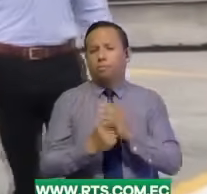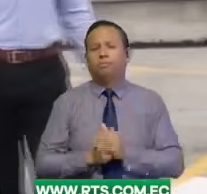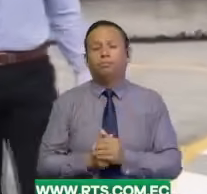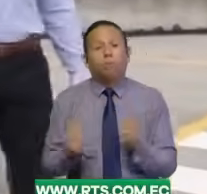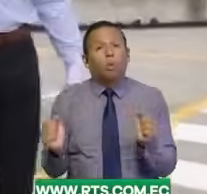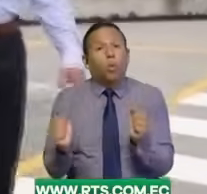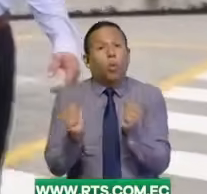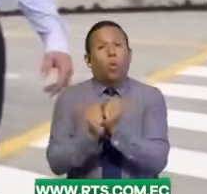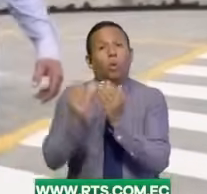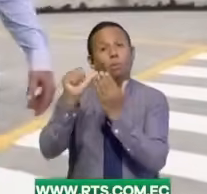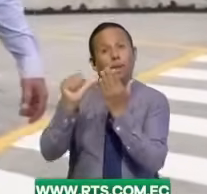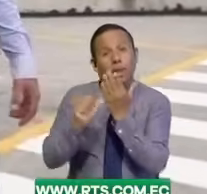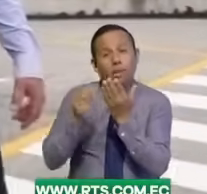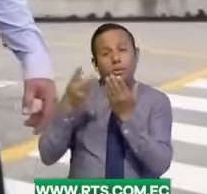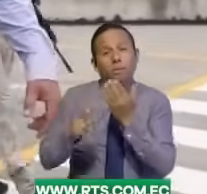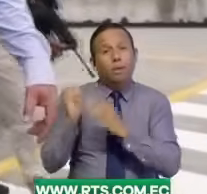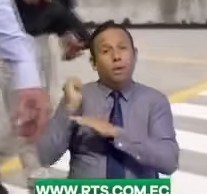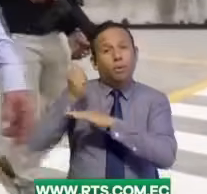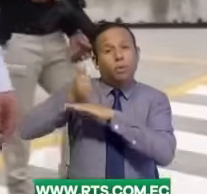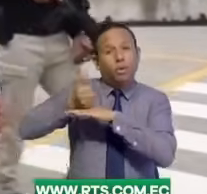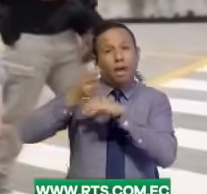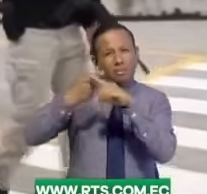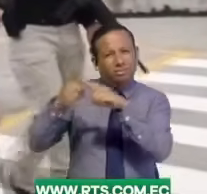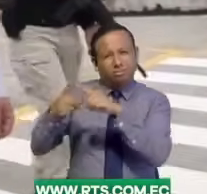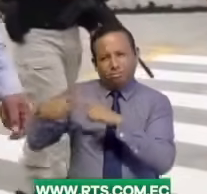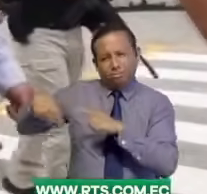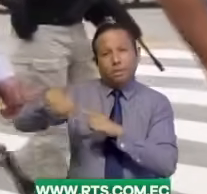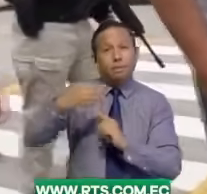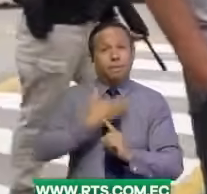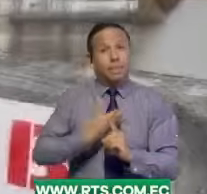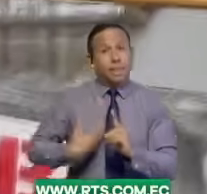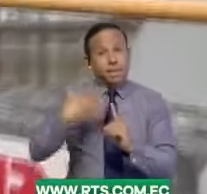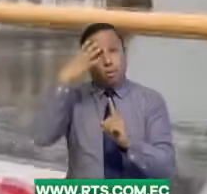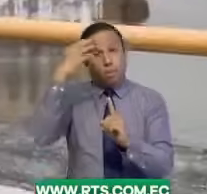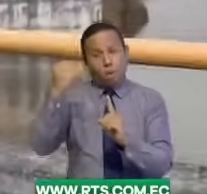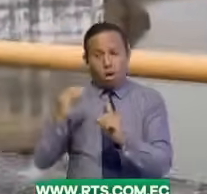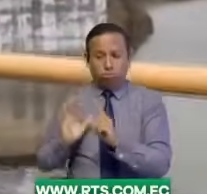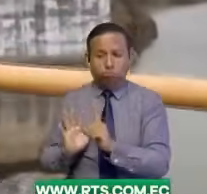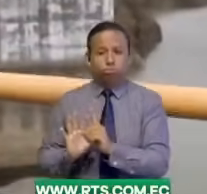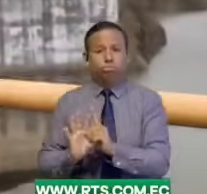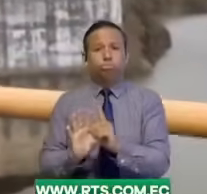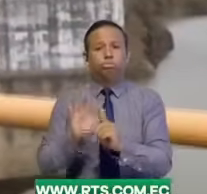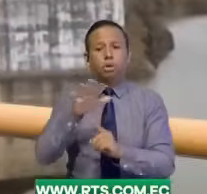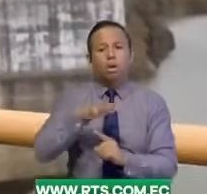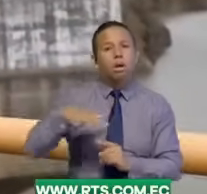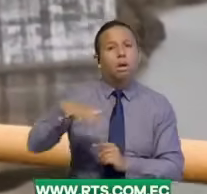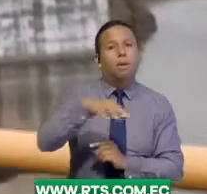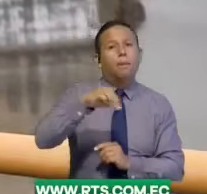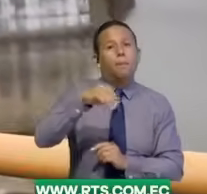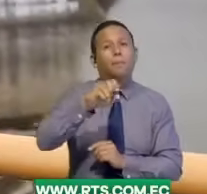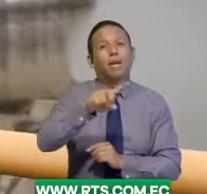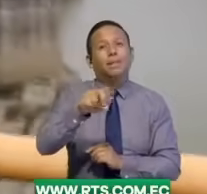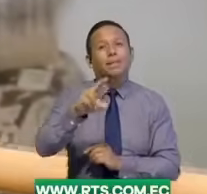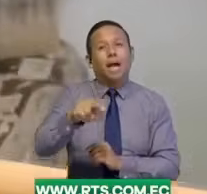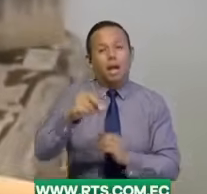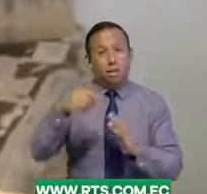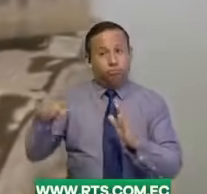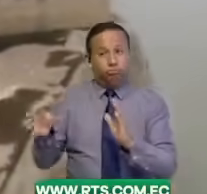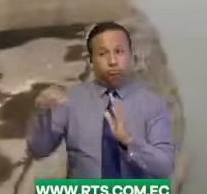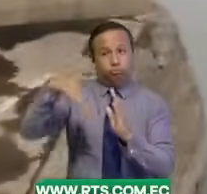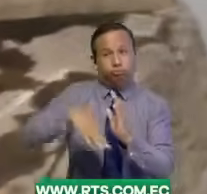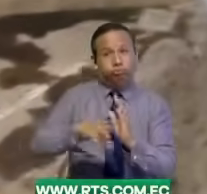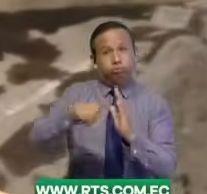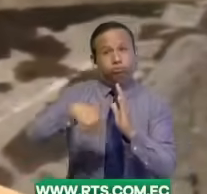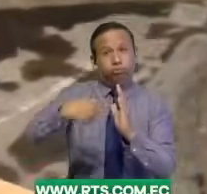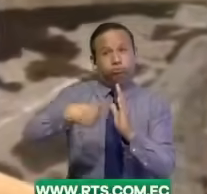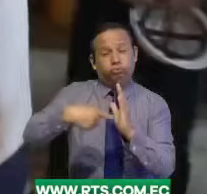Acompañado de ministros y autoridades provinciales, el presidente Daniel Noboa visitó la central hidroeléctrica Masar con el objetivo de evaluar in situ su funcionamiento y